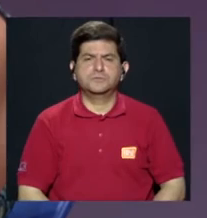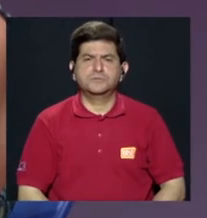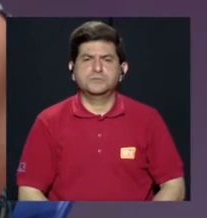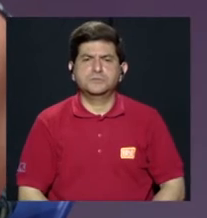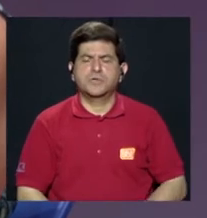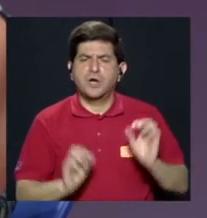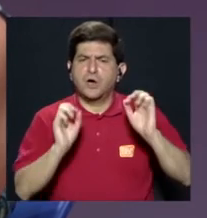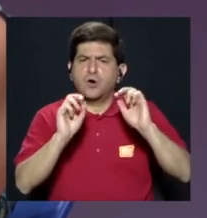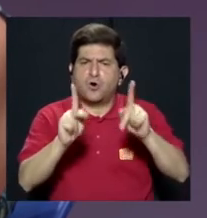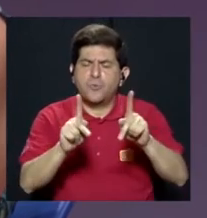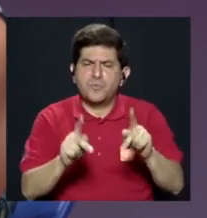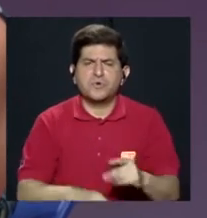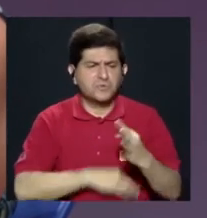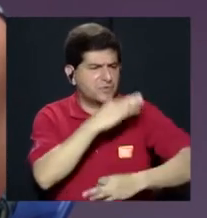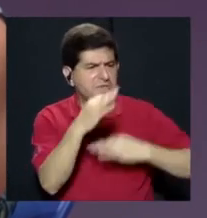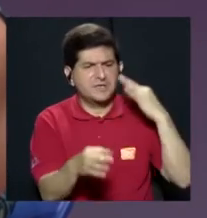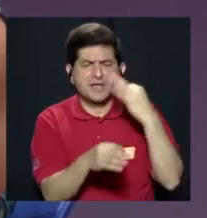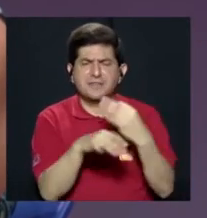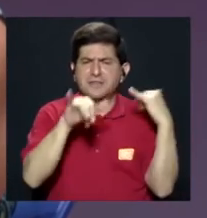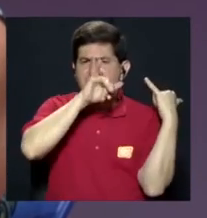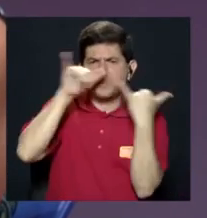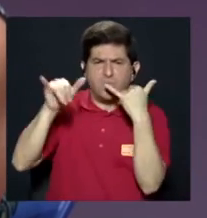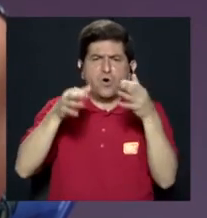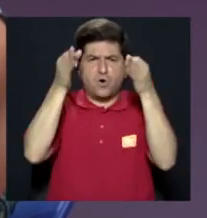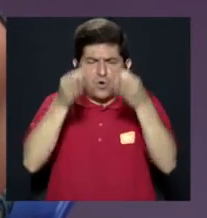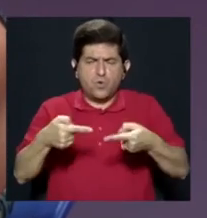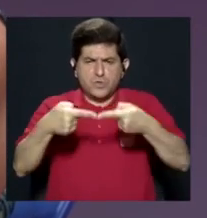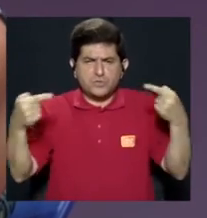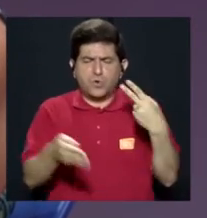han emprendido algún tipo de demanda o juicio